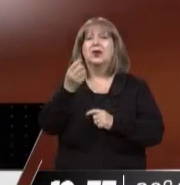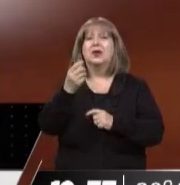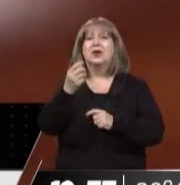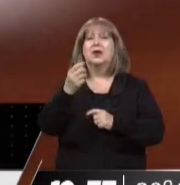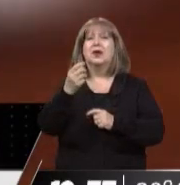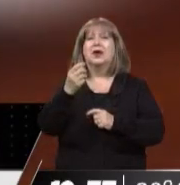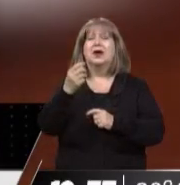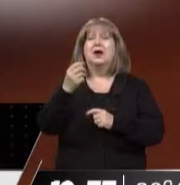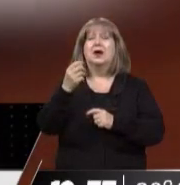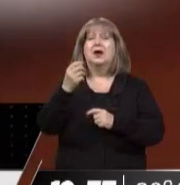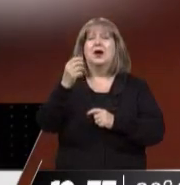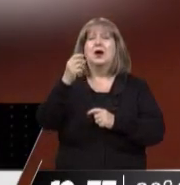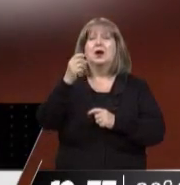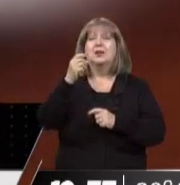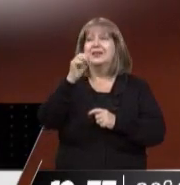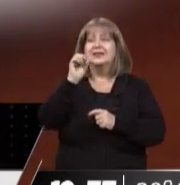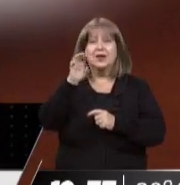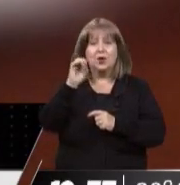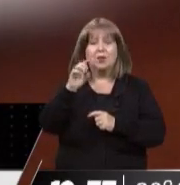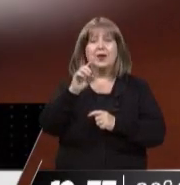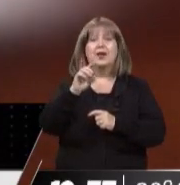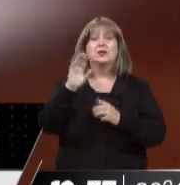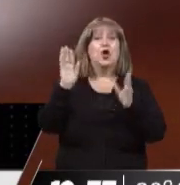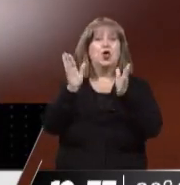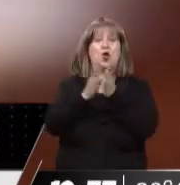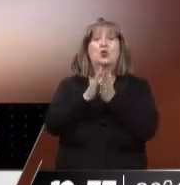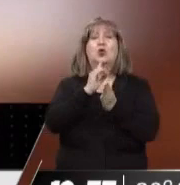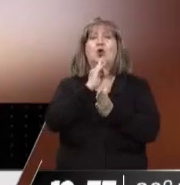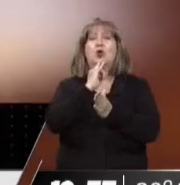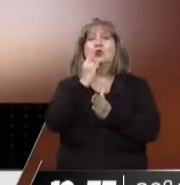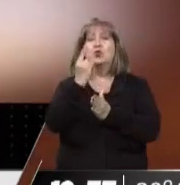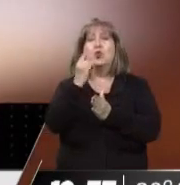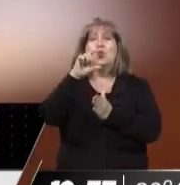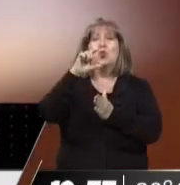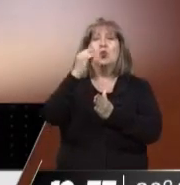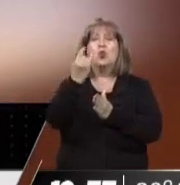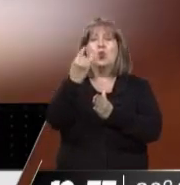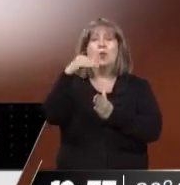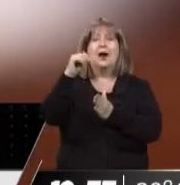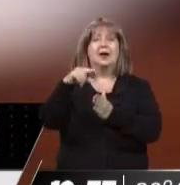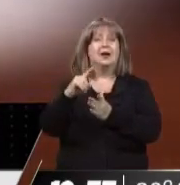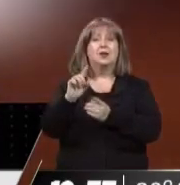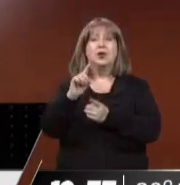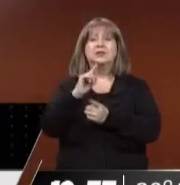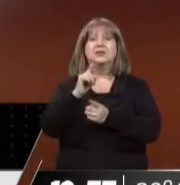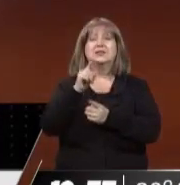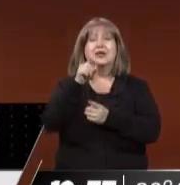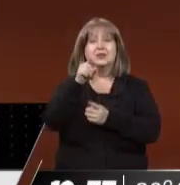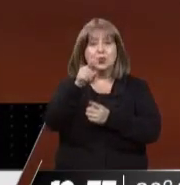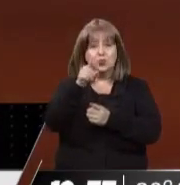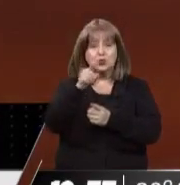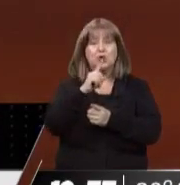Porque es Tucumán. Se llama todo junto, se llama Tucumán. No es tuyo. Se